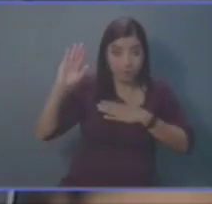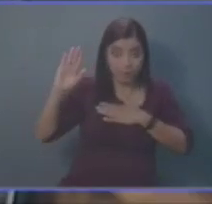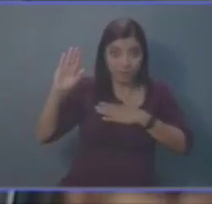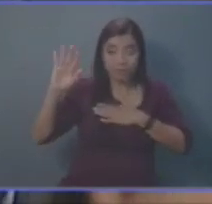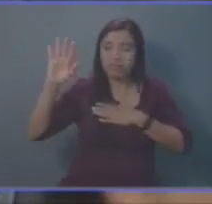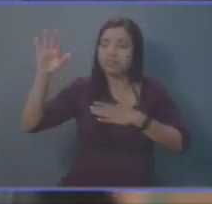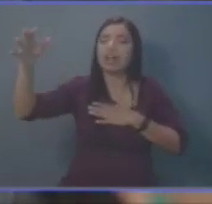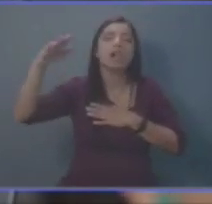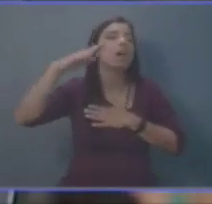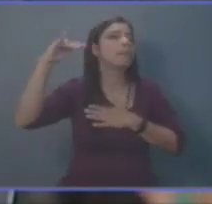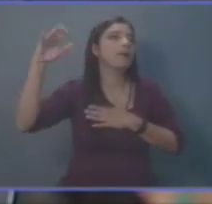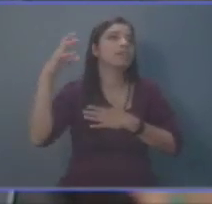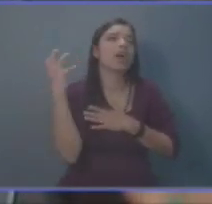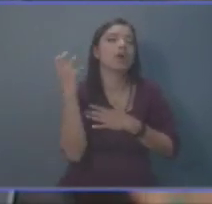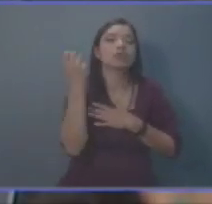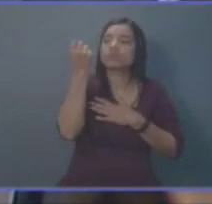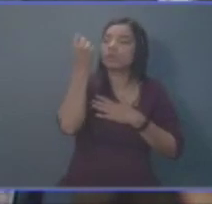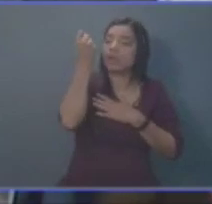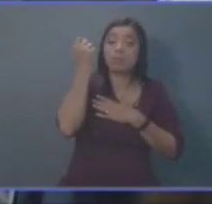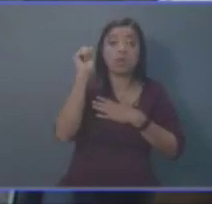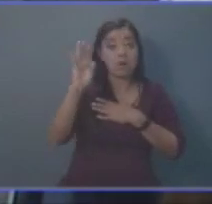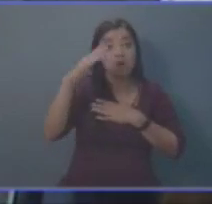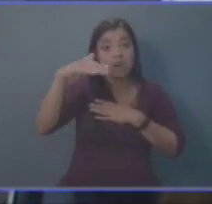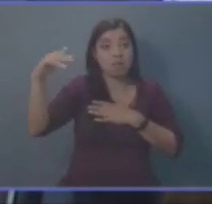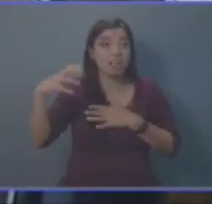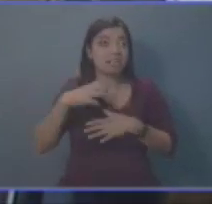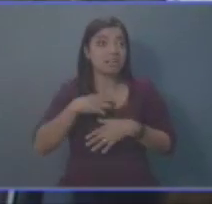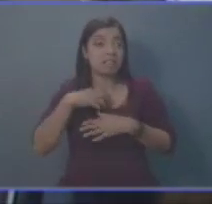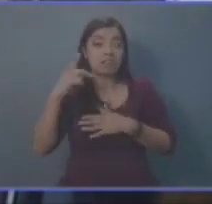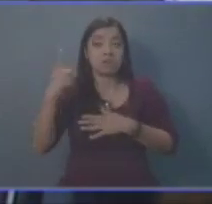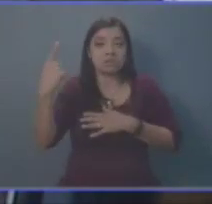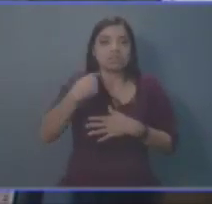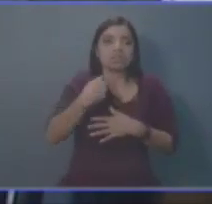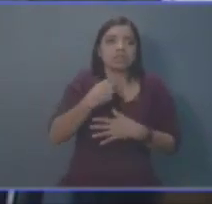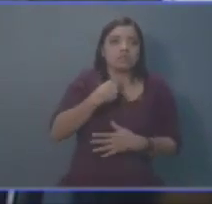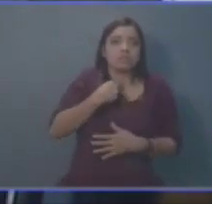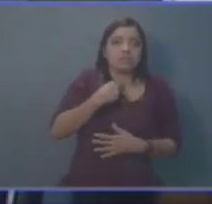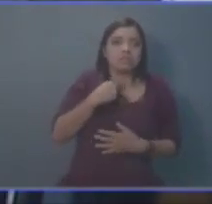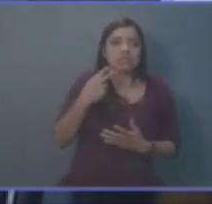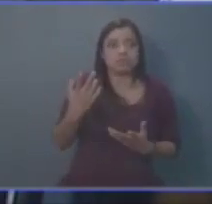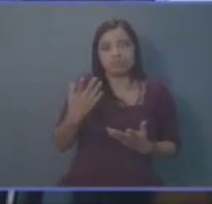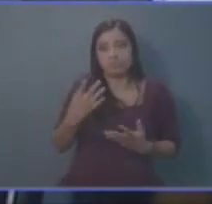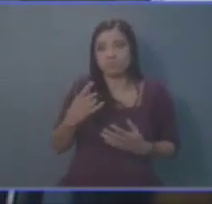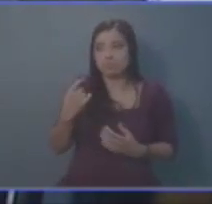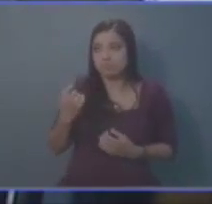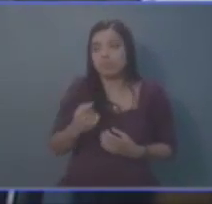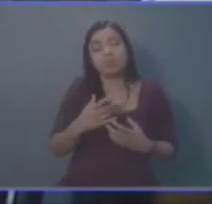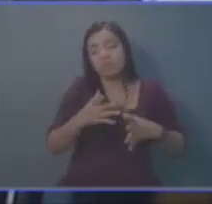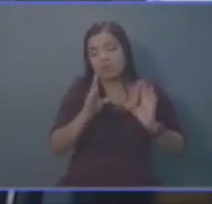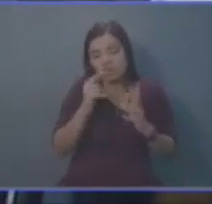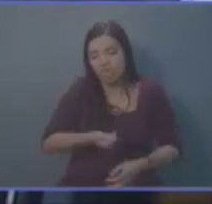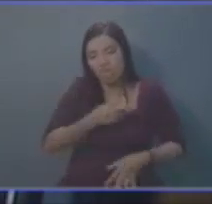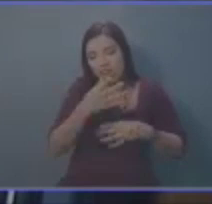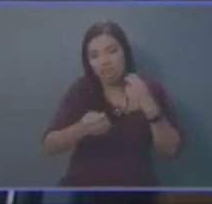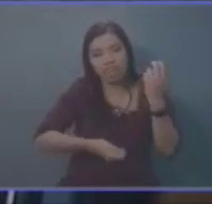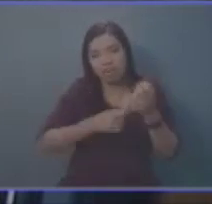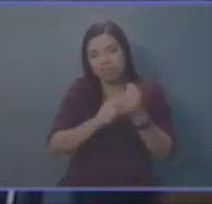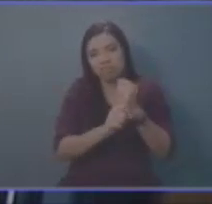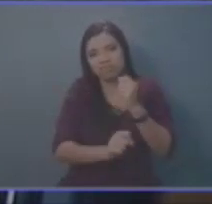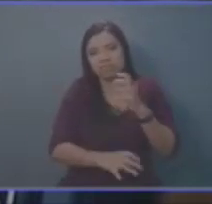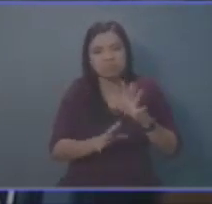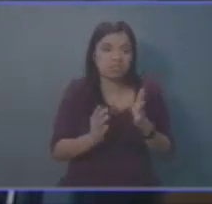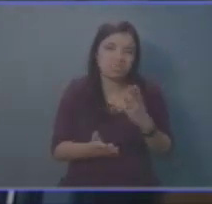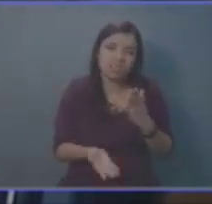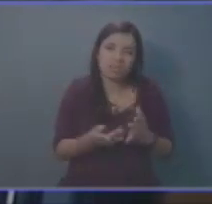seguro. Pero bien, no voy a seguir hablando sobre lo que ya había comentado anteriormente. Omití